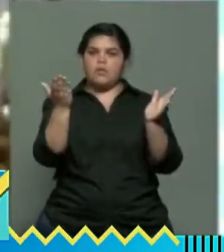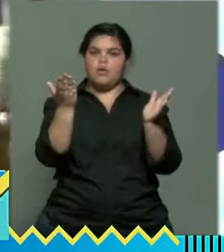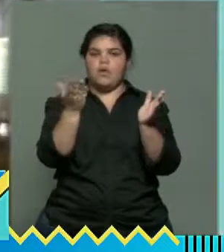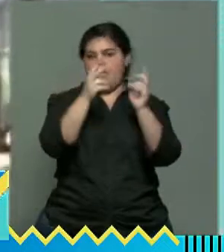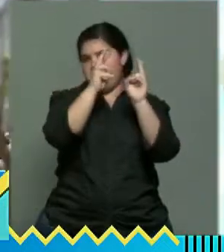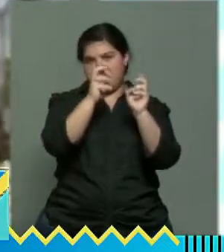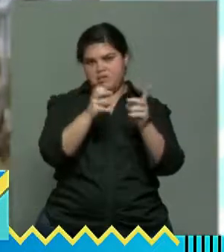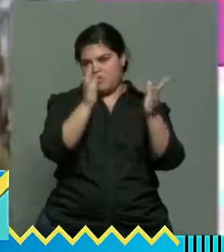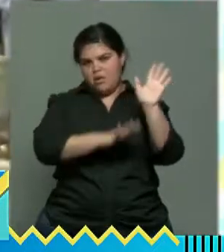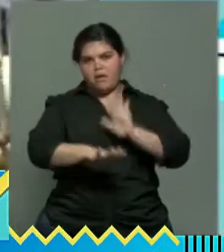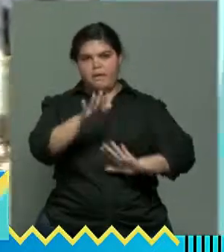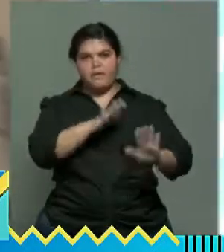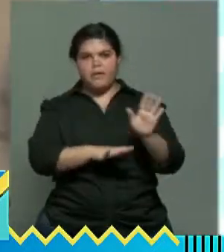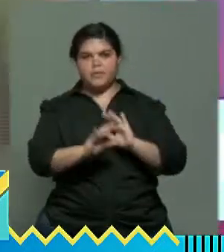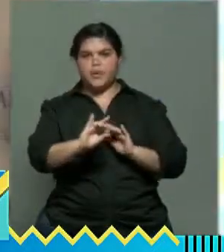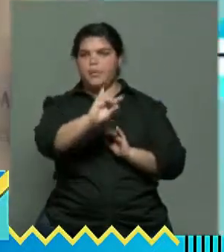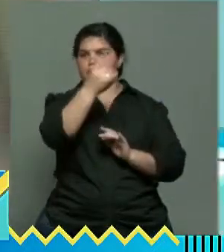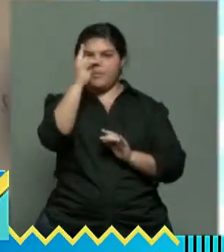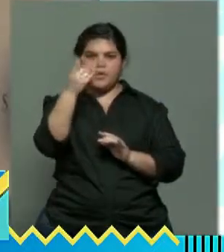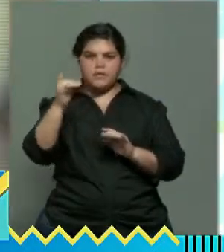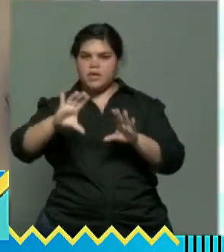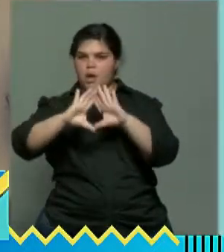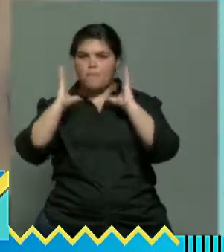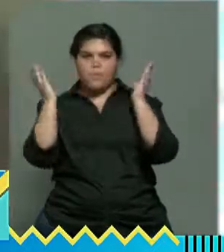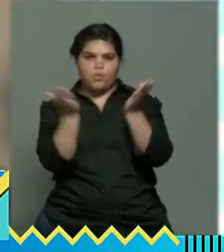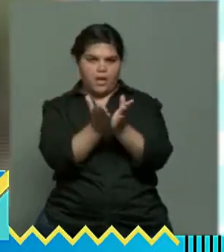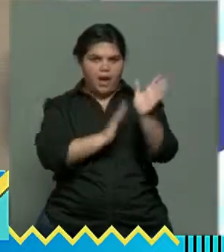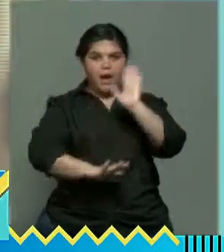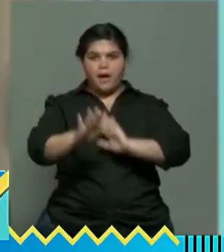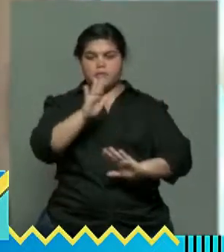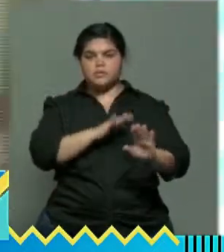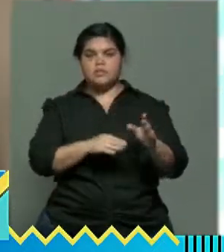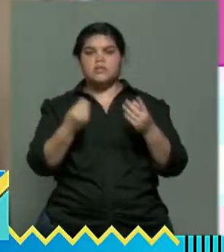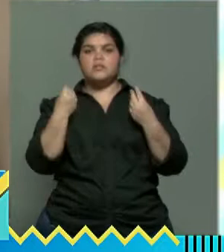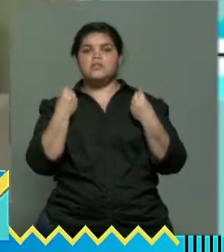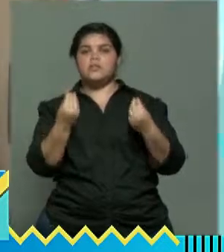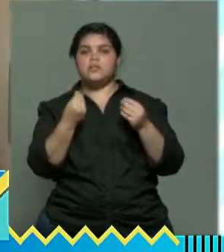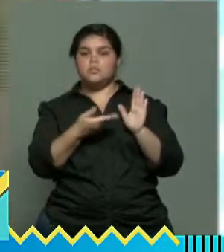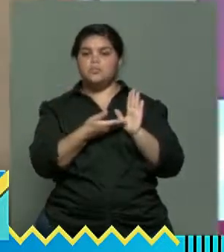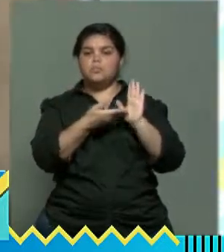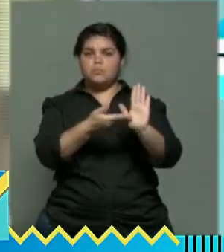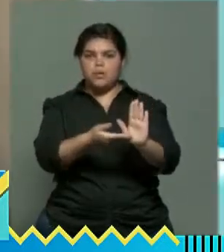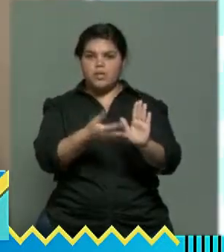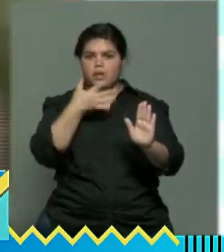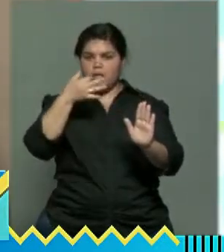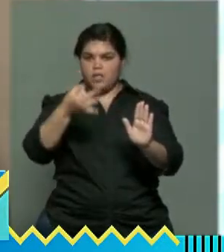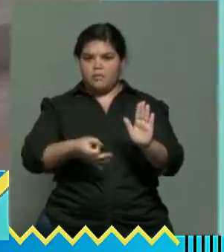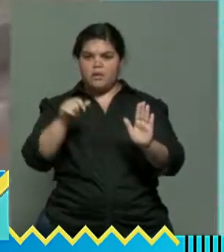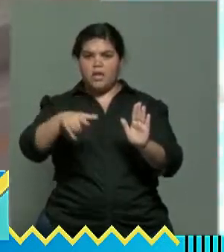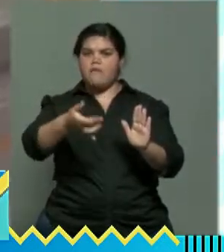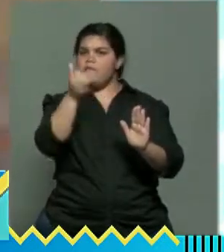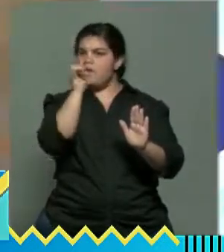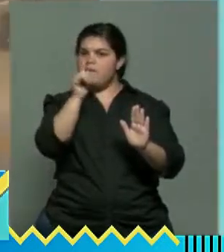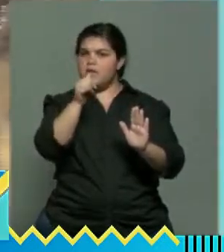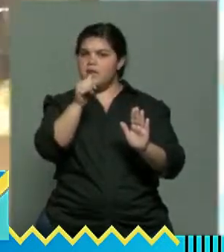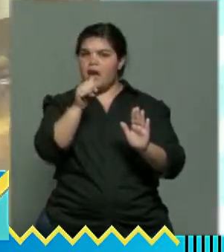han realizado en universidades de todo el mundo, que muestran que las bebidas light no son